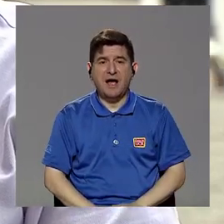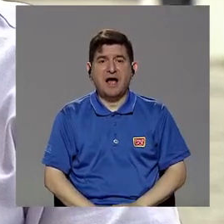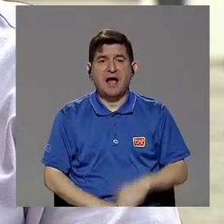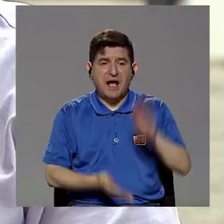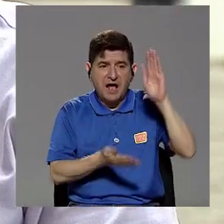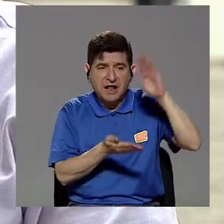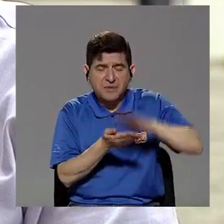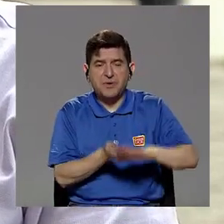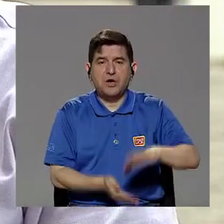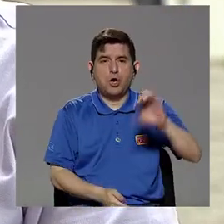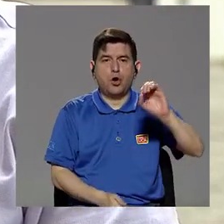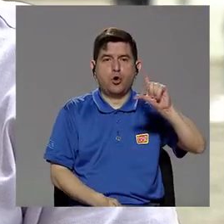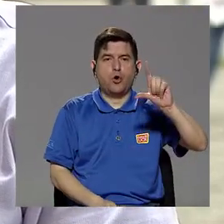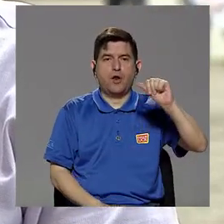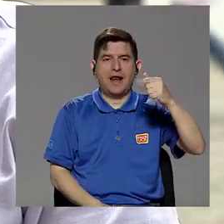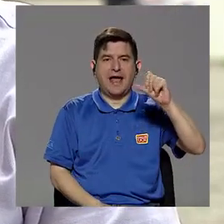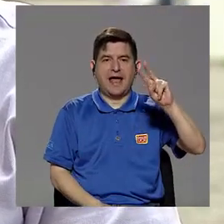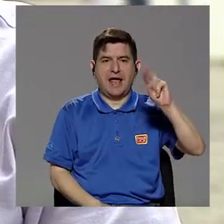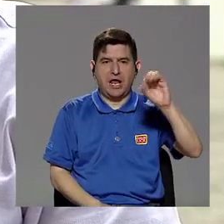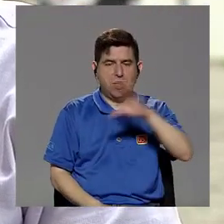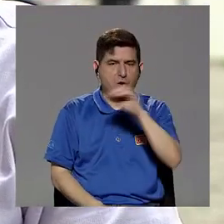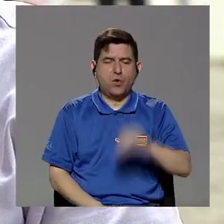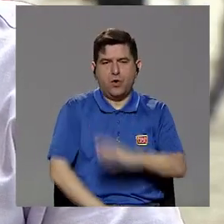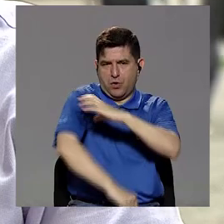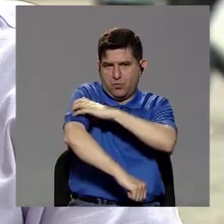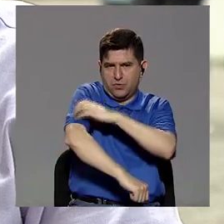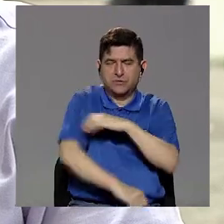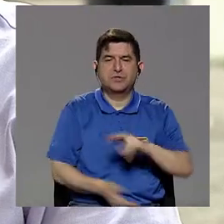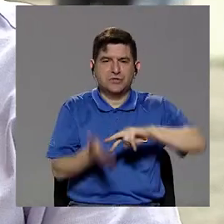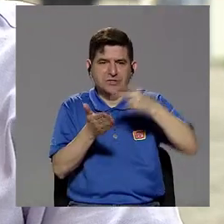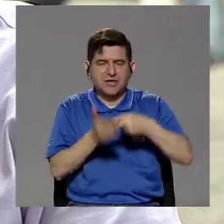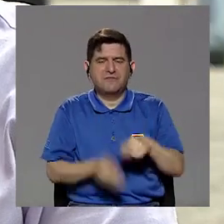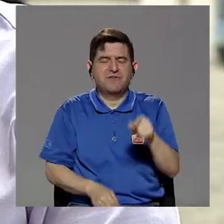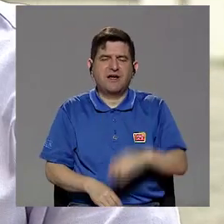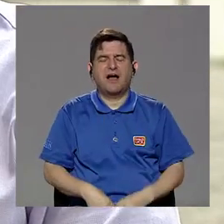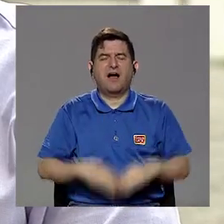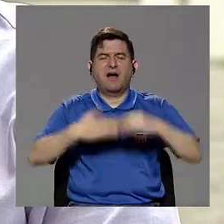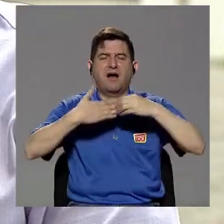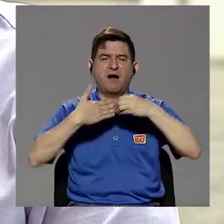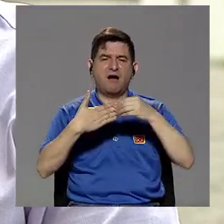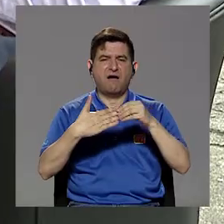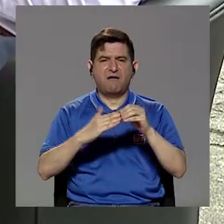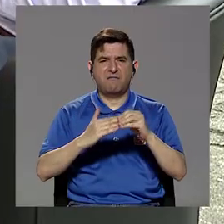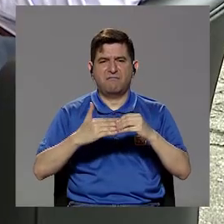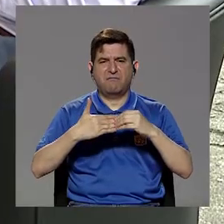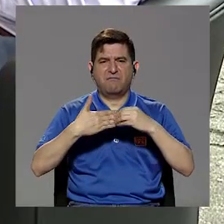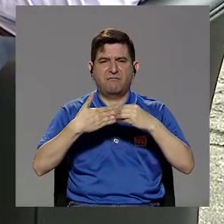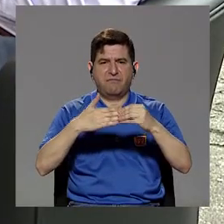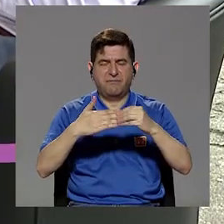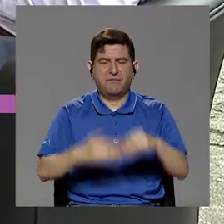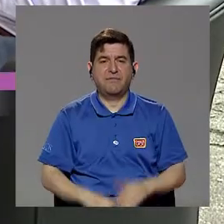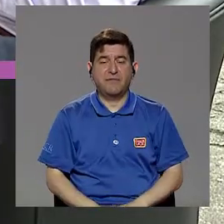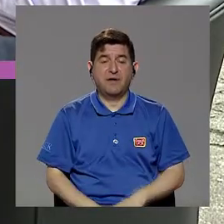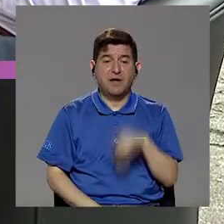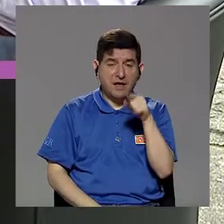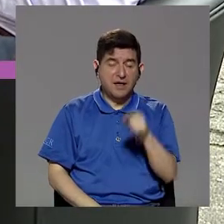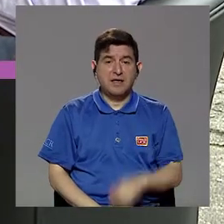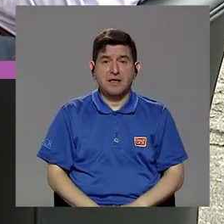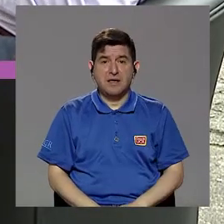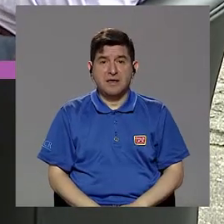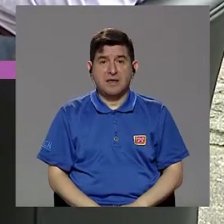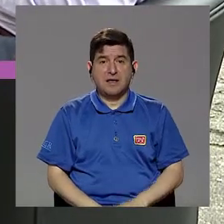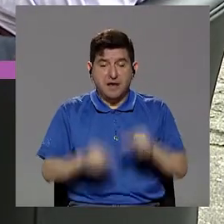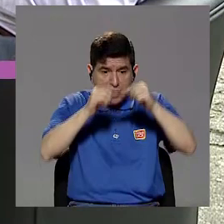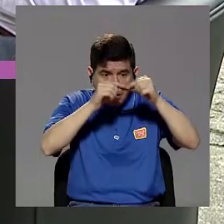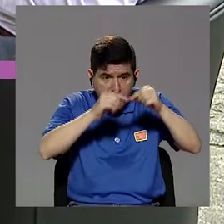del colágeno, al haber disminución del tejido muscular, esto causa una laxitud, o sea, se aflojan un poquitito los músculos. Y el tracto urinario de salida,